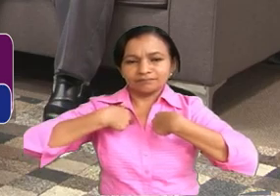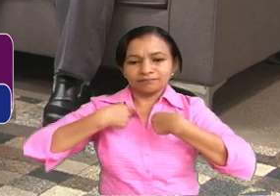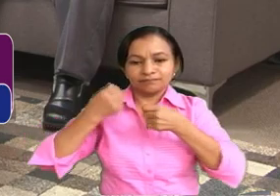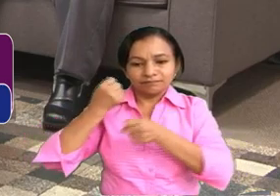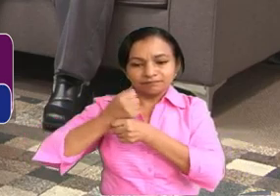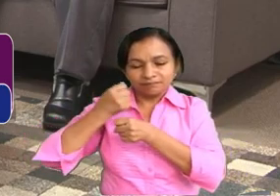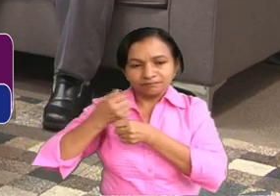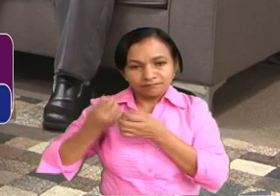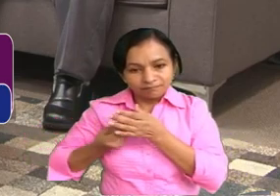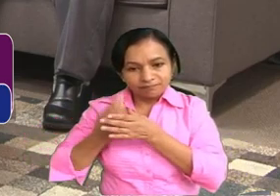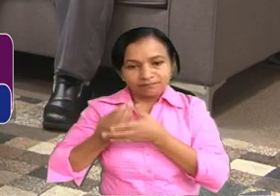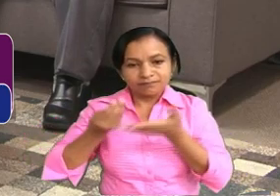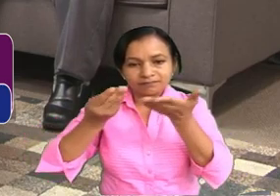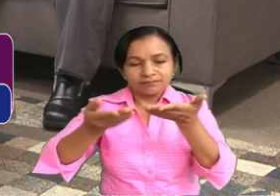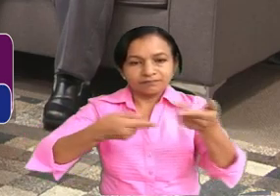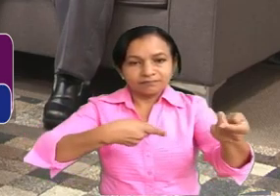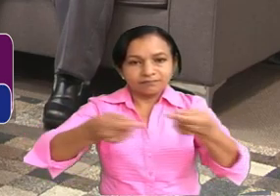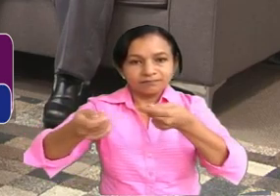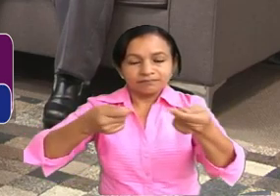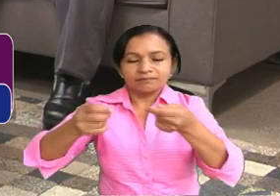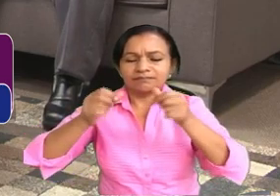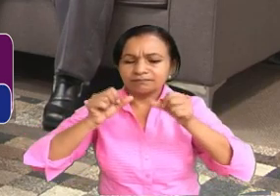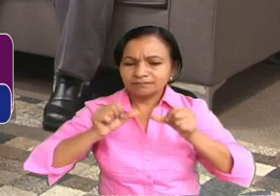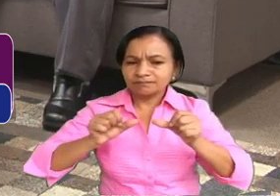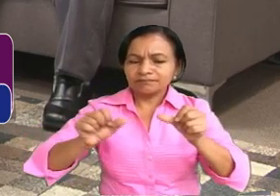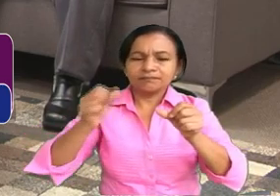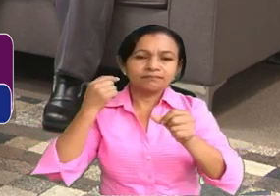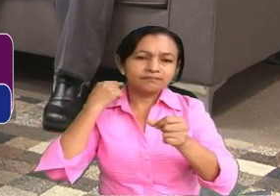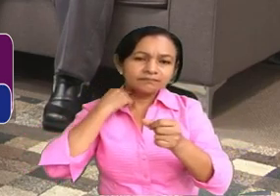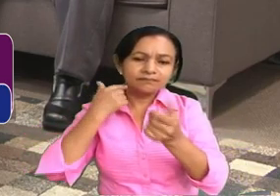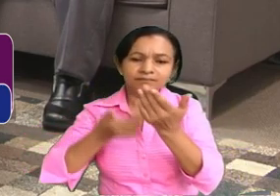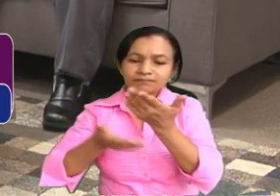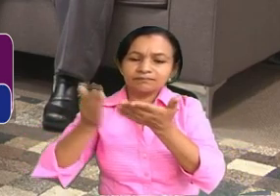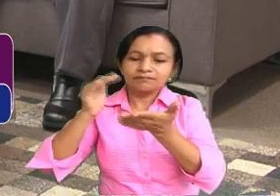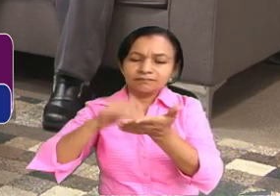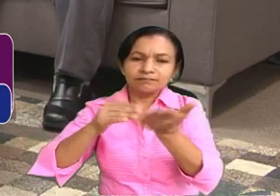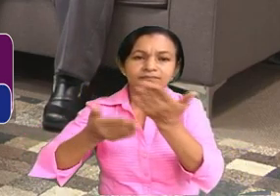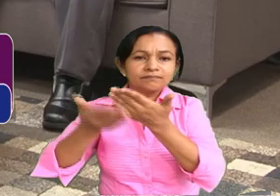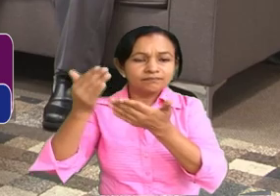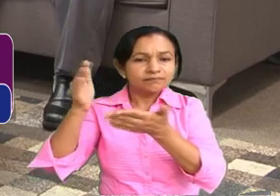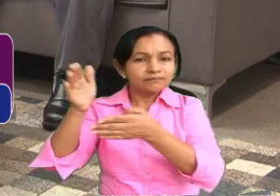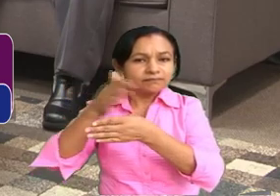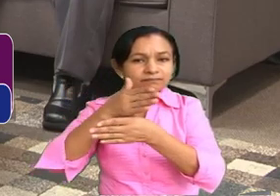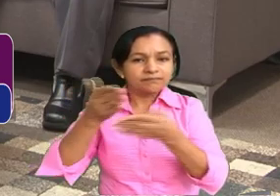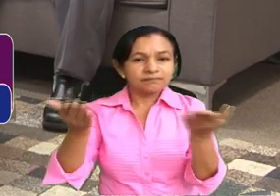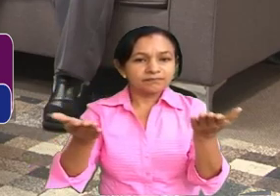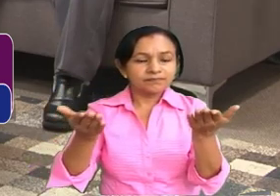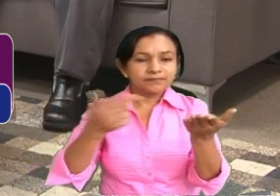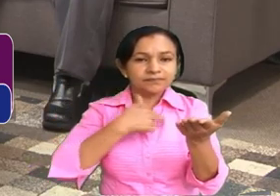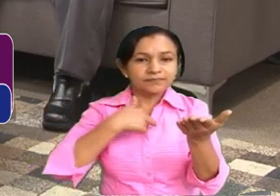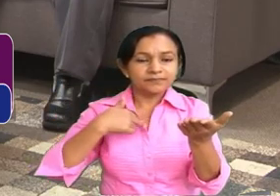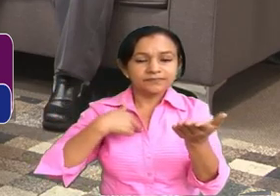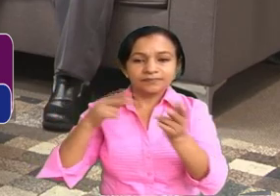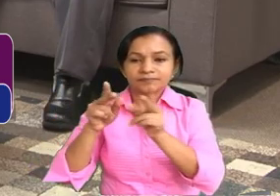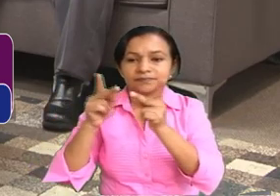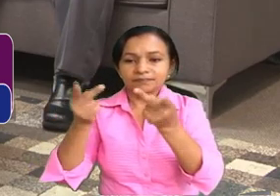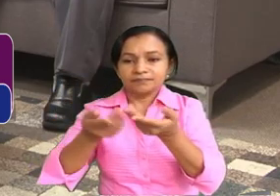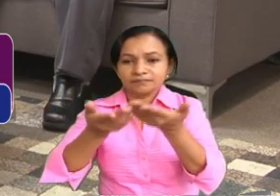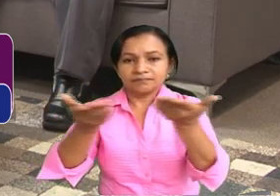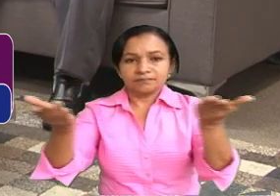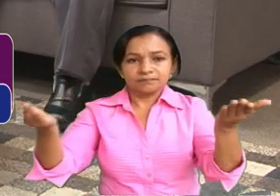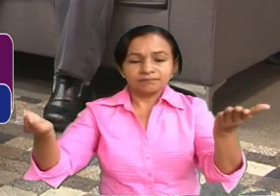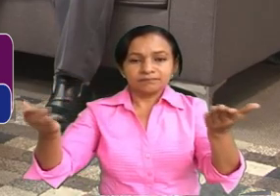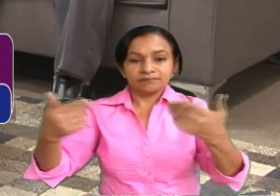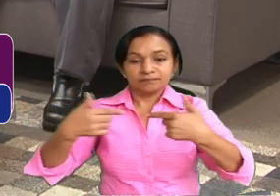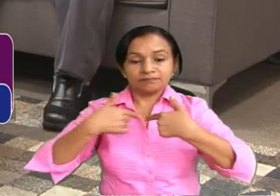al mercado. Y eso se hace continuamente y además de servirle a la población,